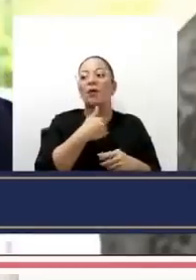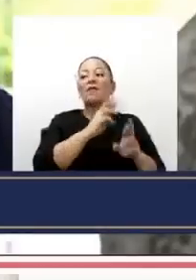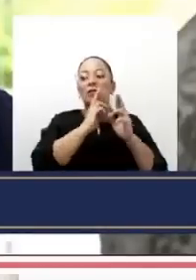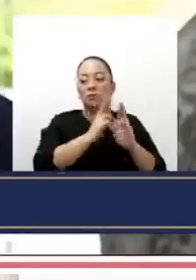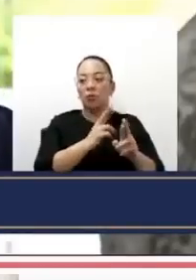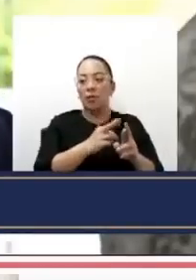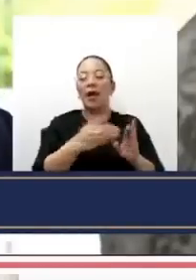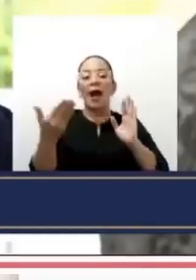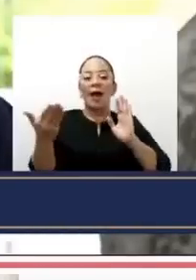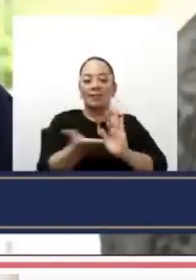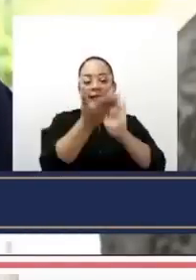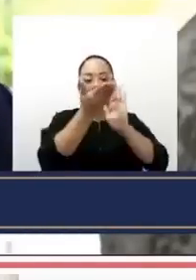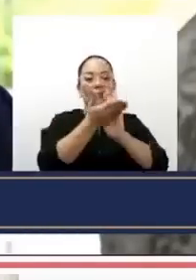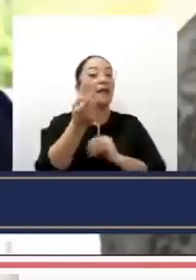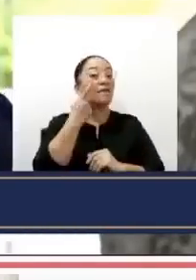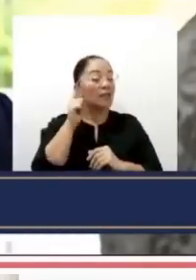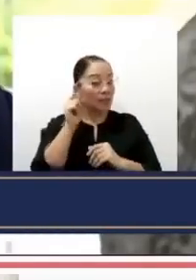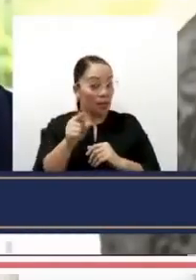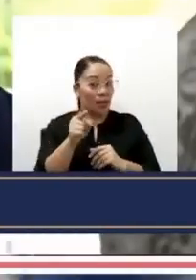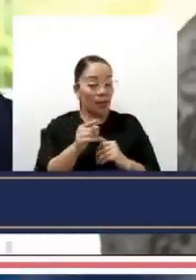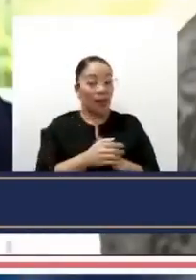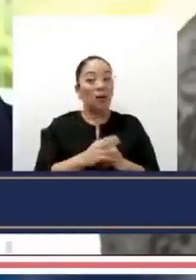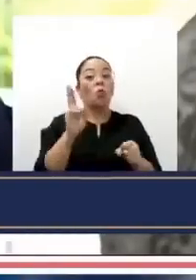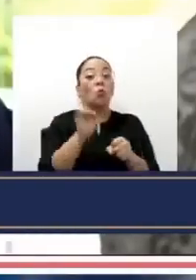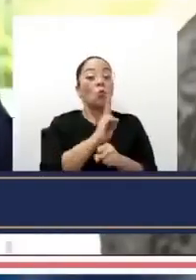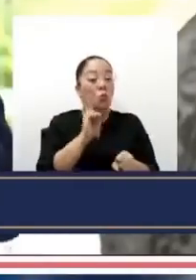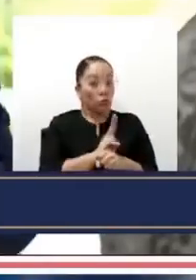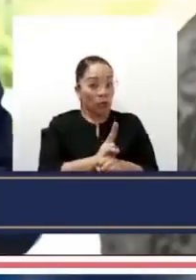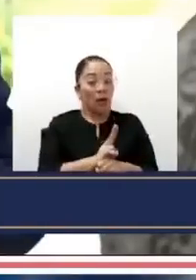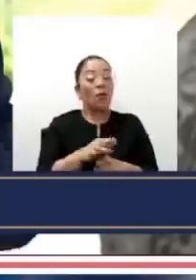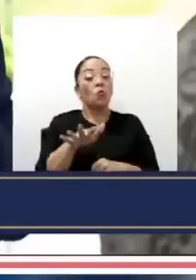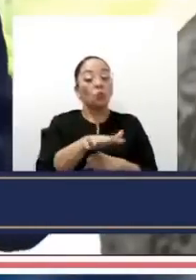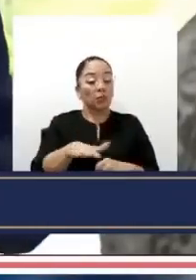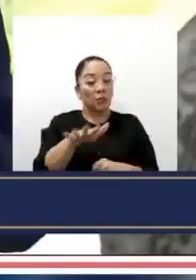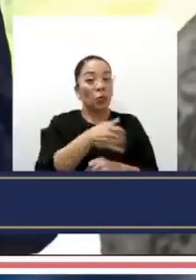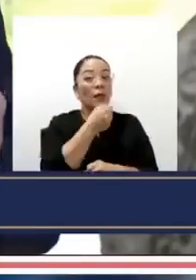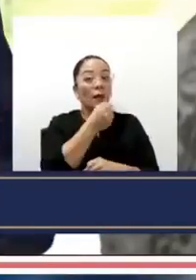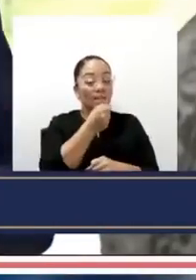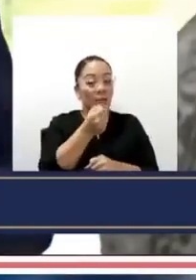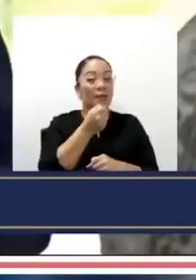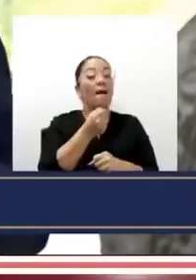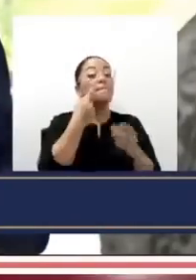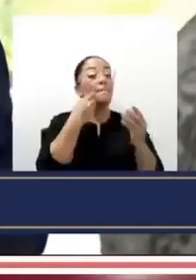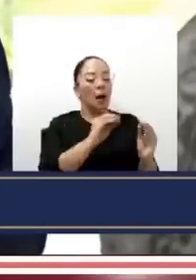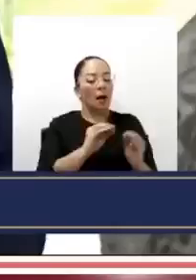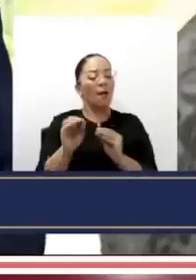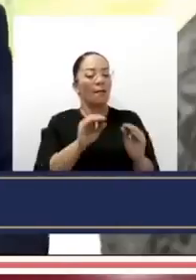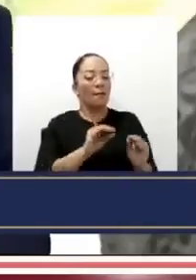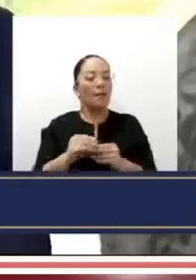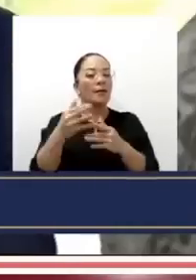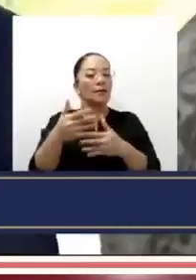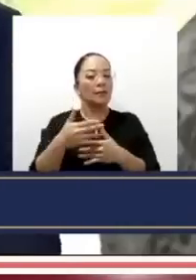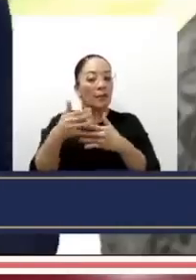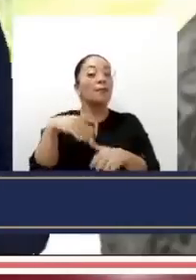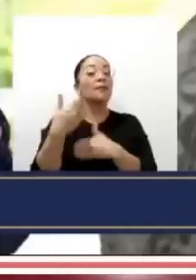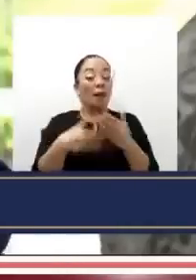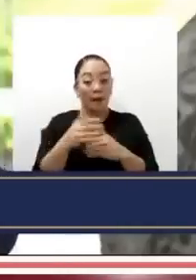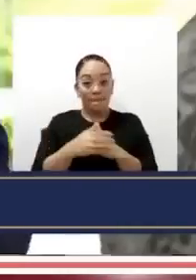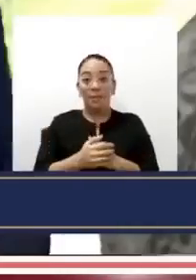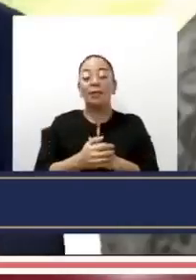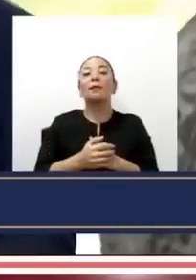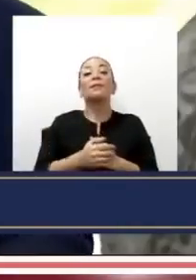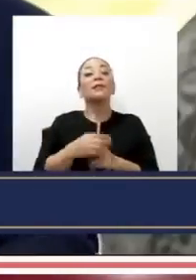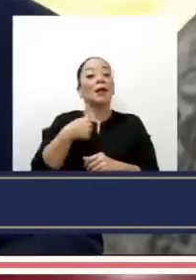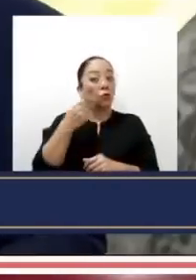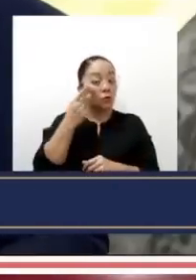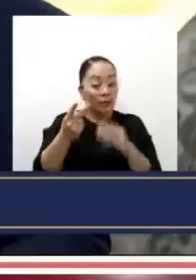a ataques de la Fiscalía que usa a un sector de la prensa para trasladar expedientes en trámite. Y es más, y hemos